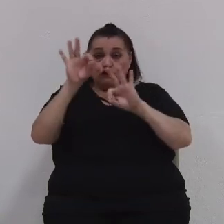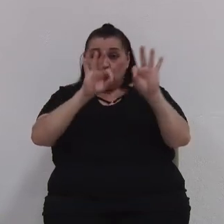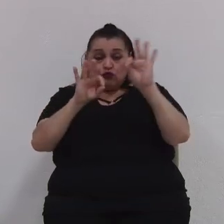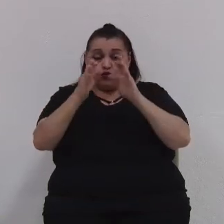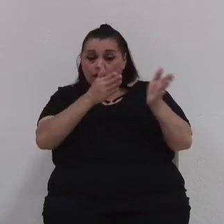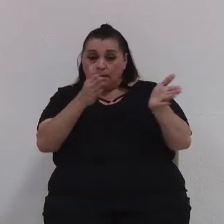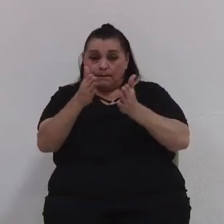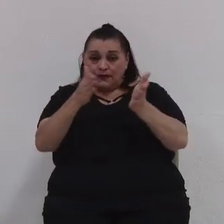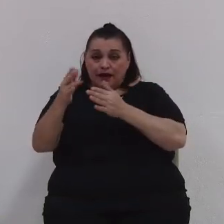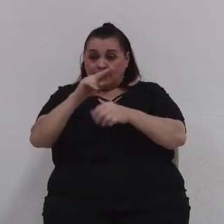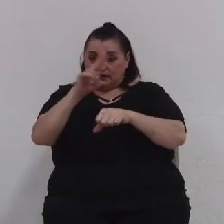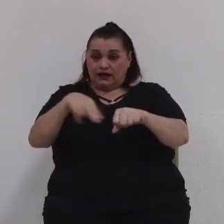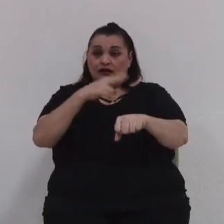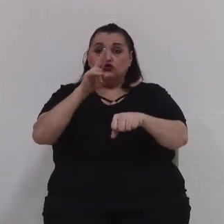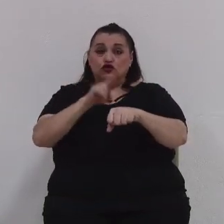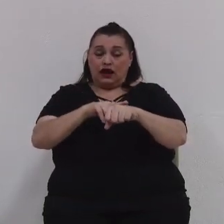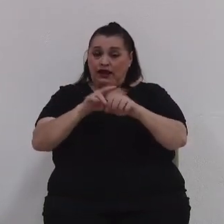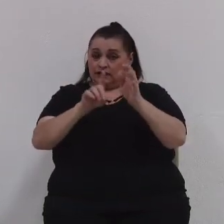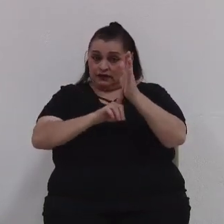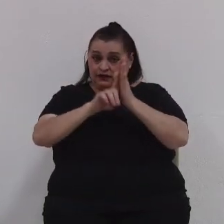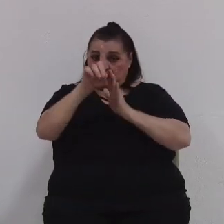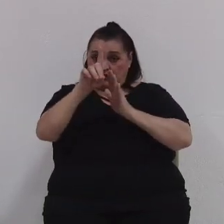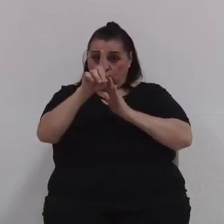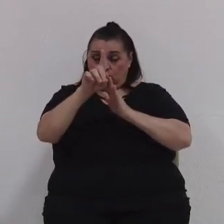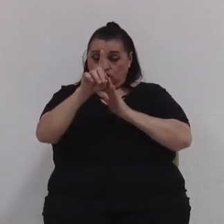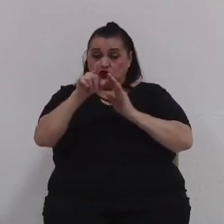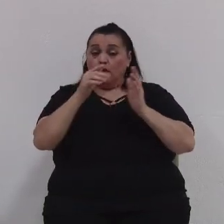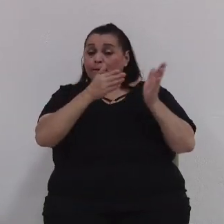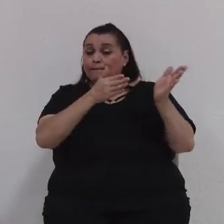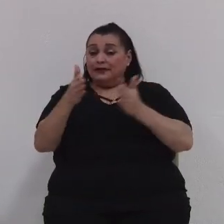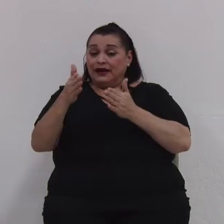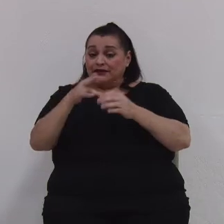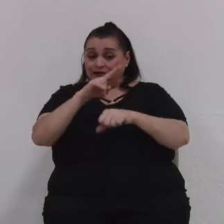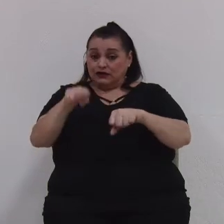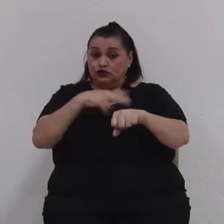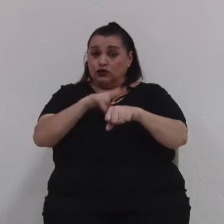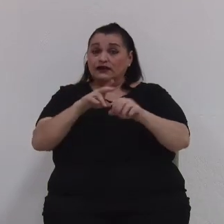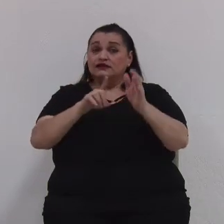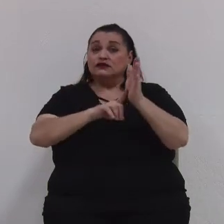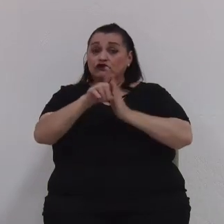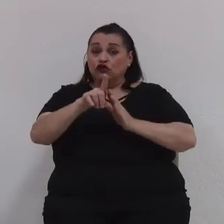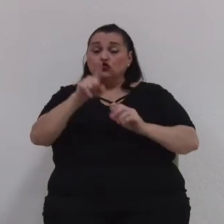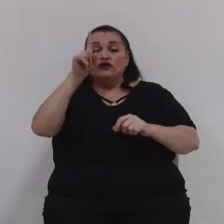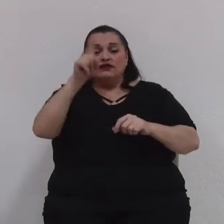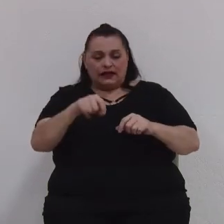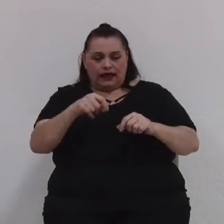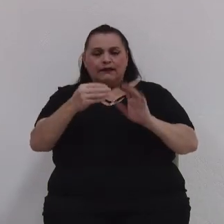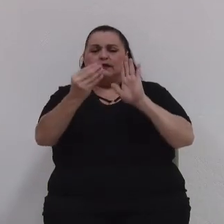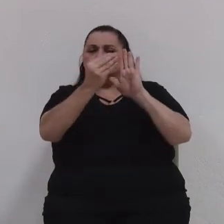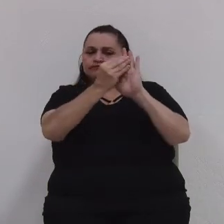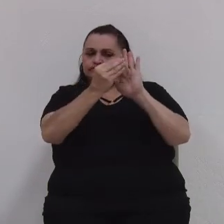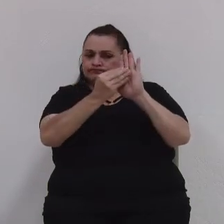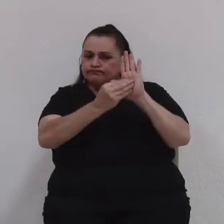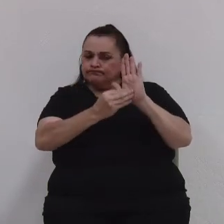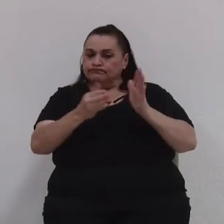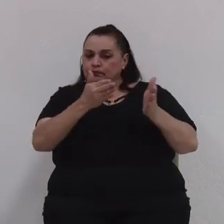plan nacional de desarrollo, ese plan nacional de desarrollo tiene que contemplar